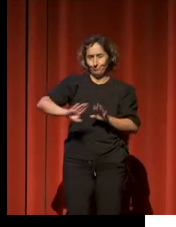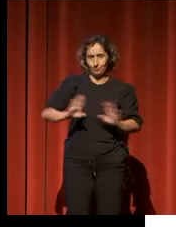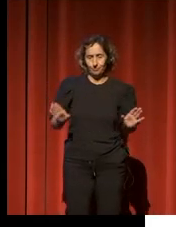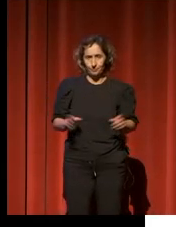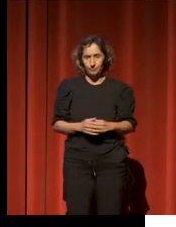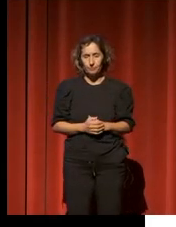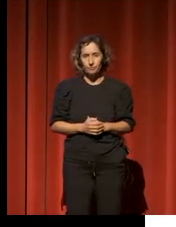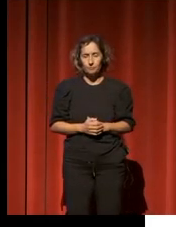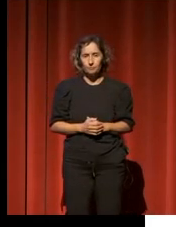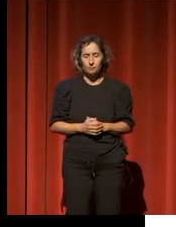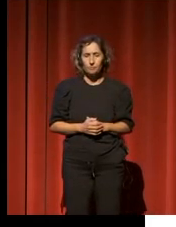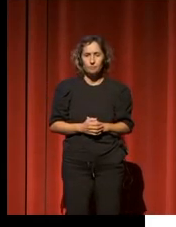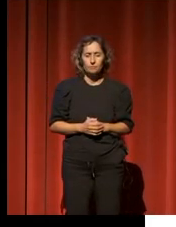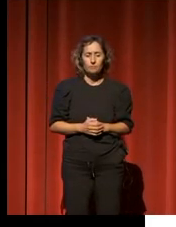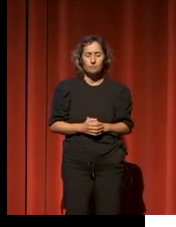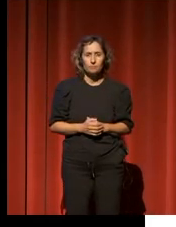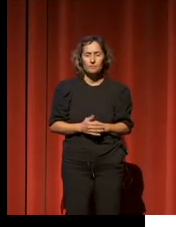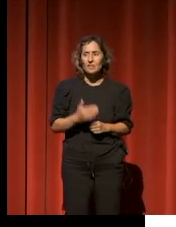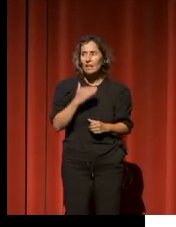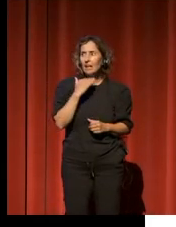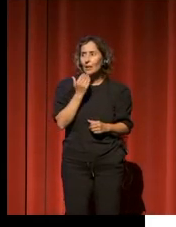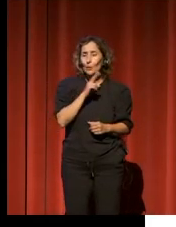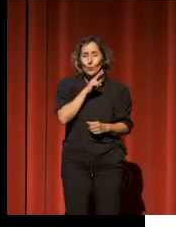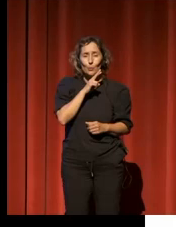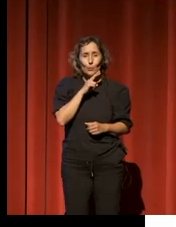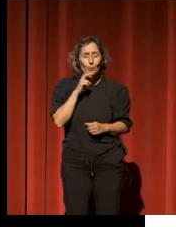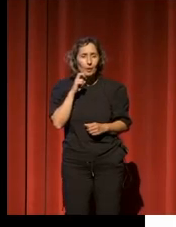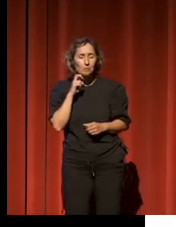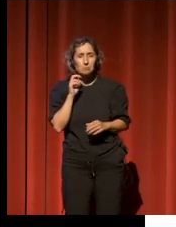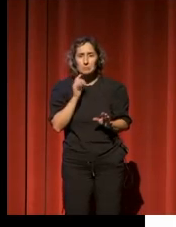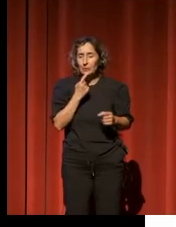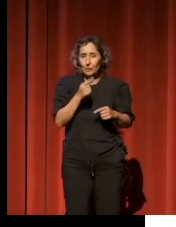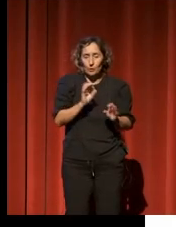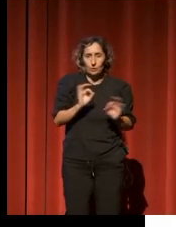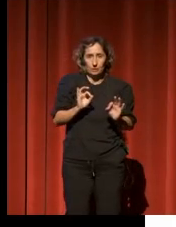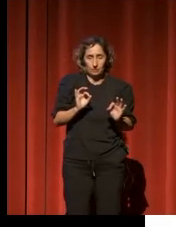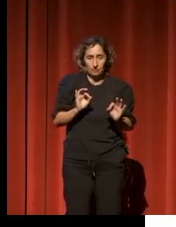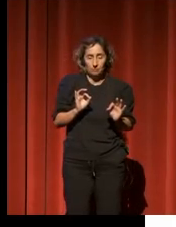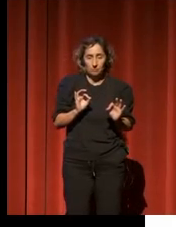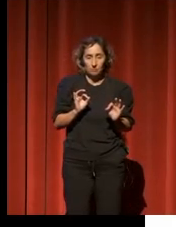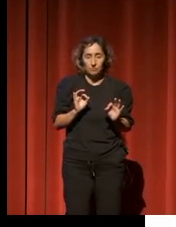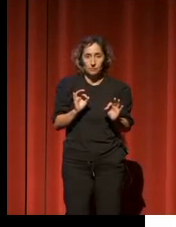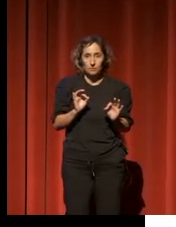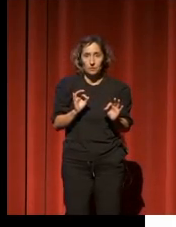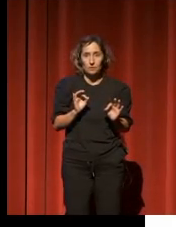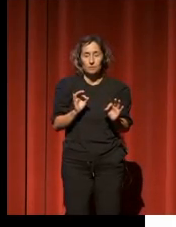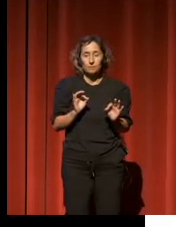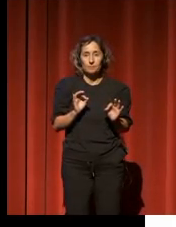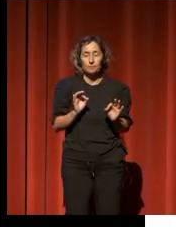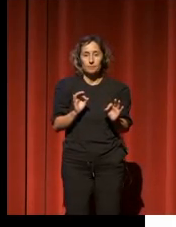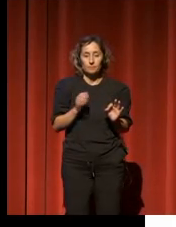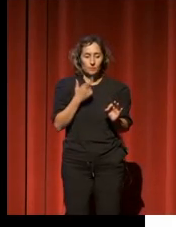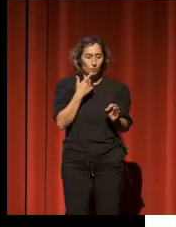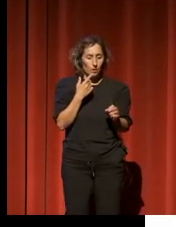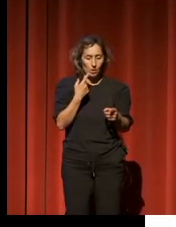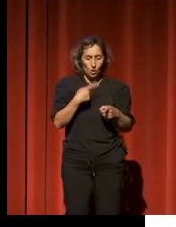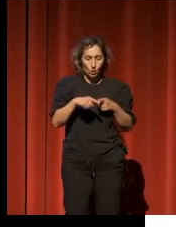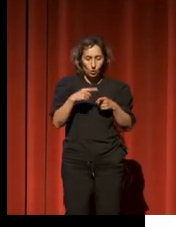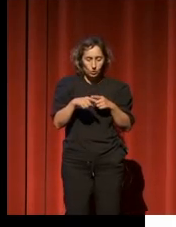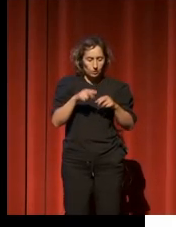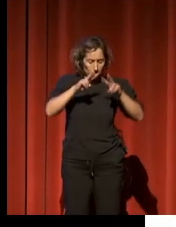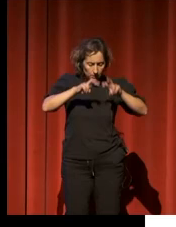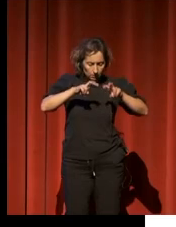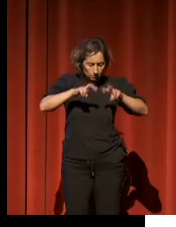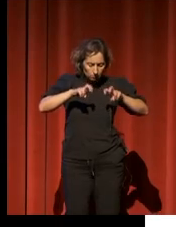nuevamente no introduzco ningún elemento valorativo relato un poco el el lo que ha ido surgiendo en la en la